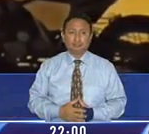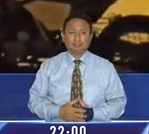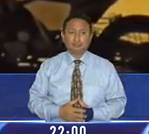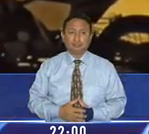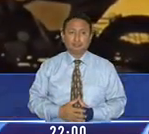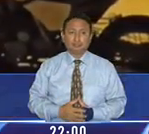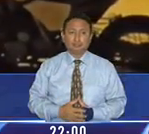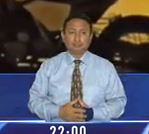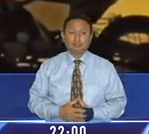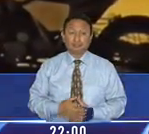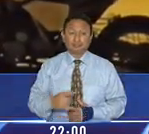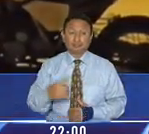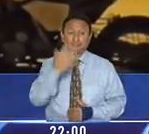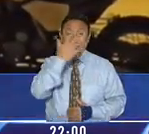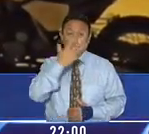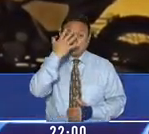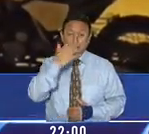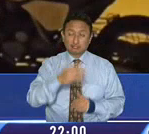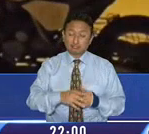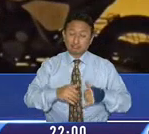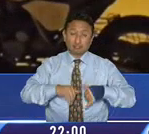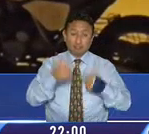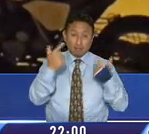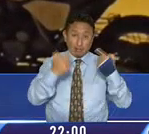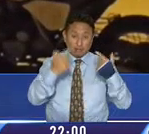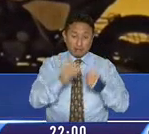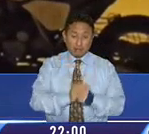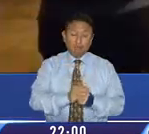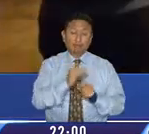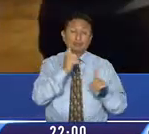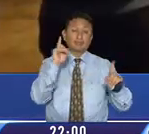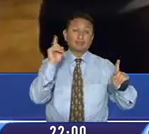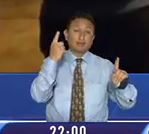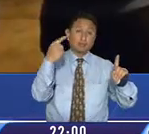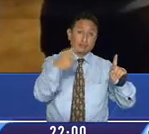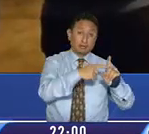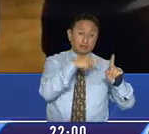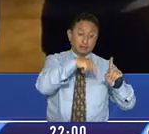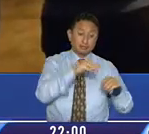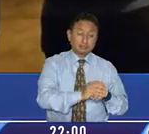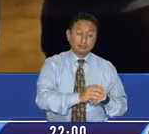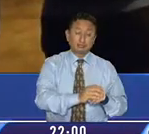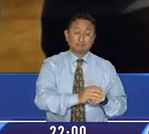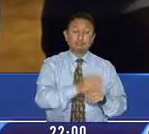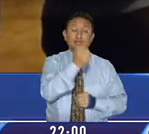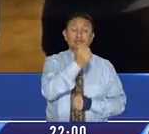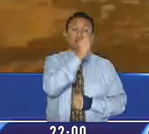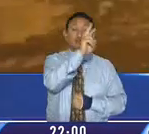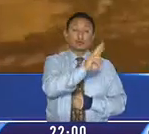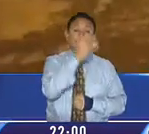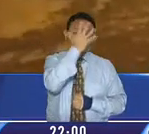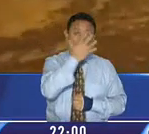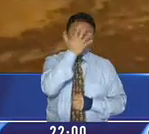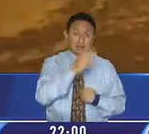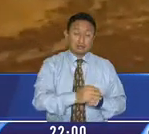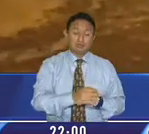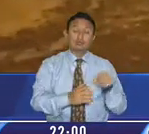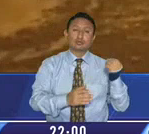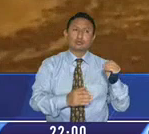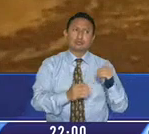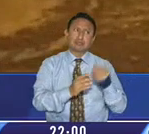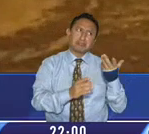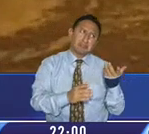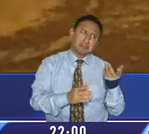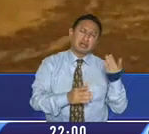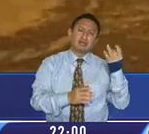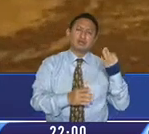Las balas siguen retumbando en Esmeraldas. El primer caso fue reportado en el sector de San Rafael Sur de la ciudad. Aquí un joven de más o